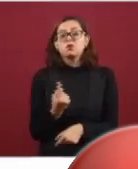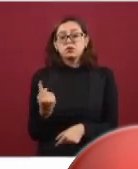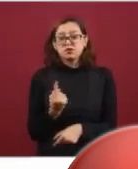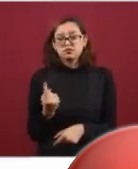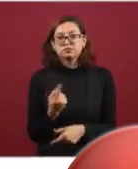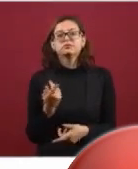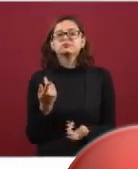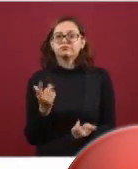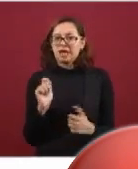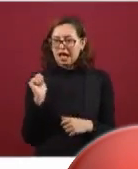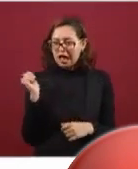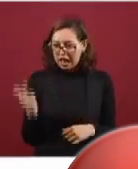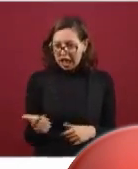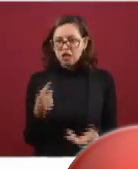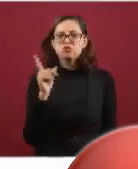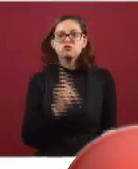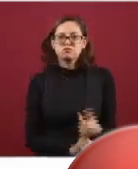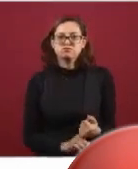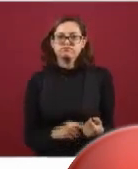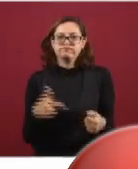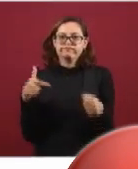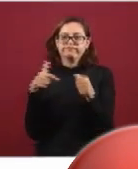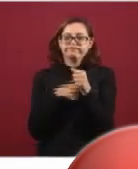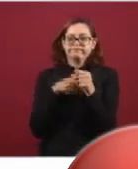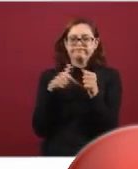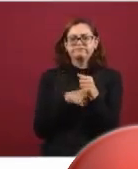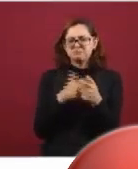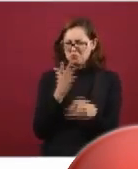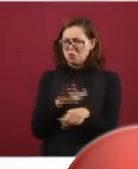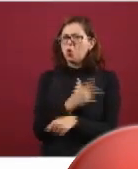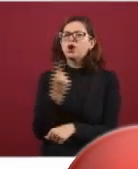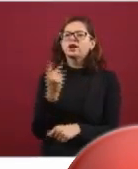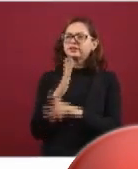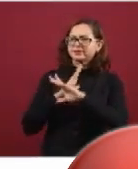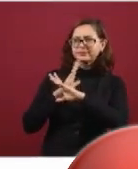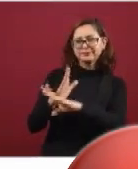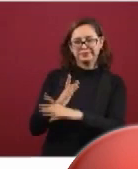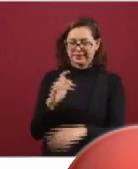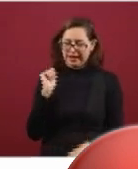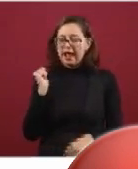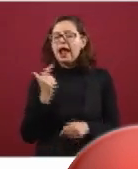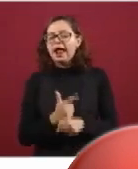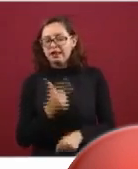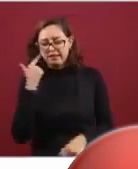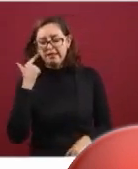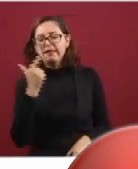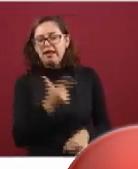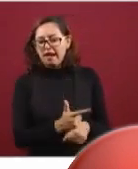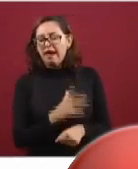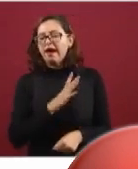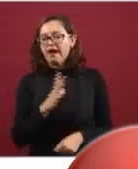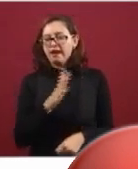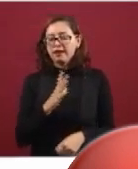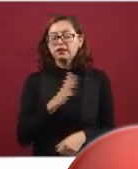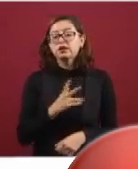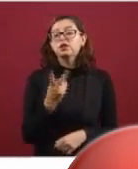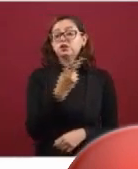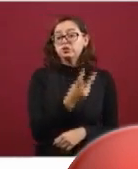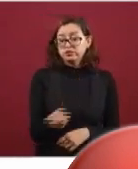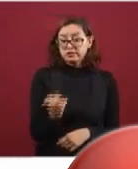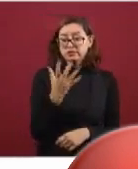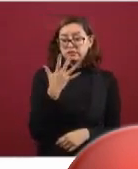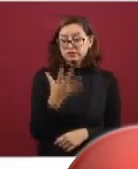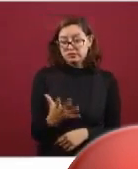algo esconden cuando no se dejan verificar, algo esconden. 205 mangueras bombas fueron